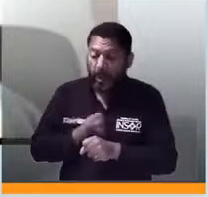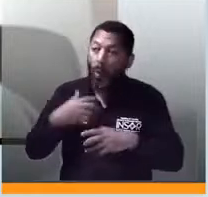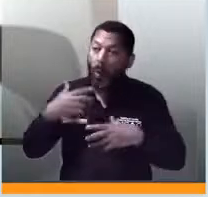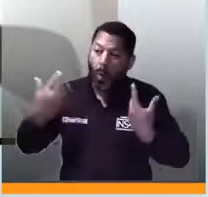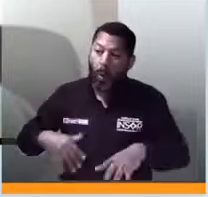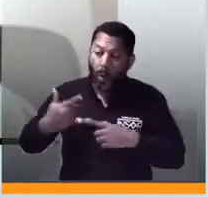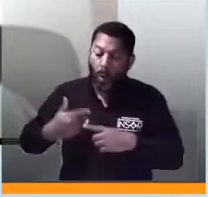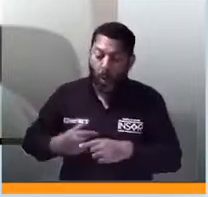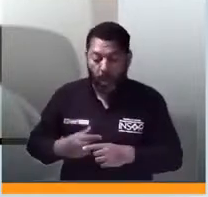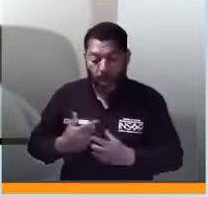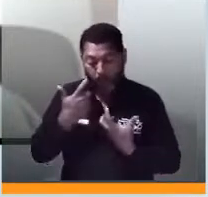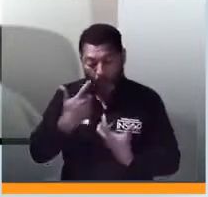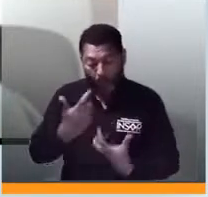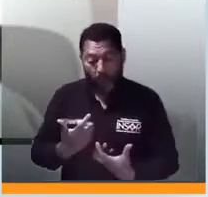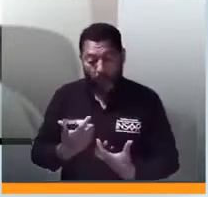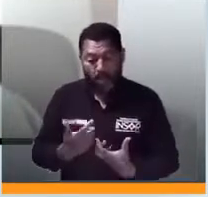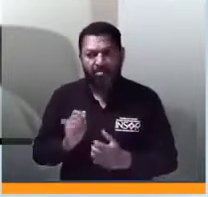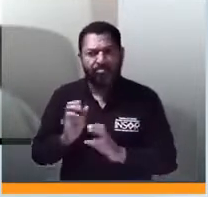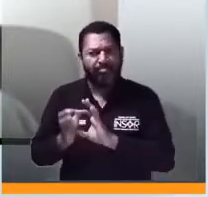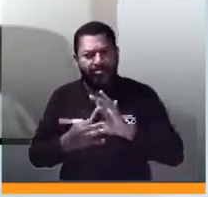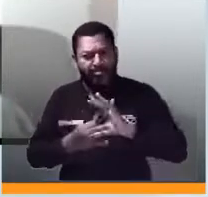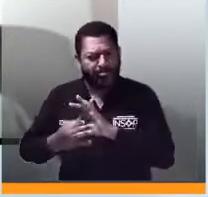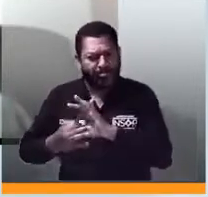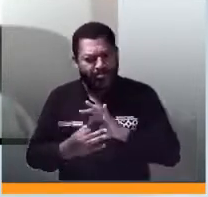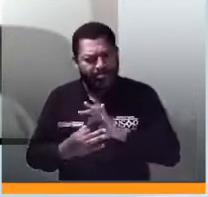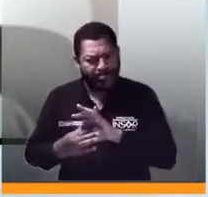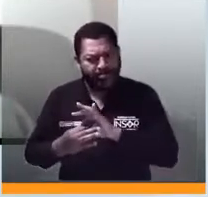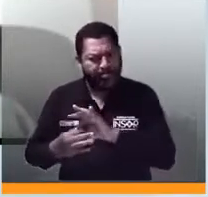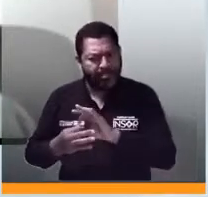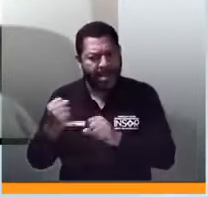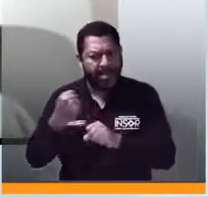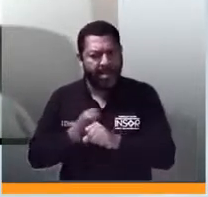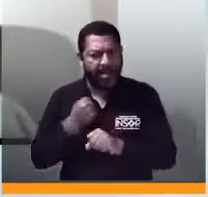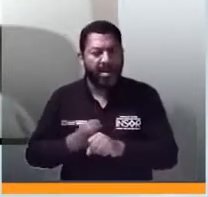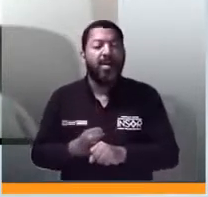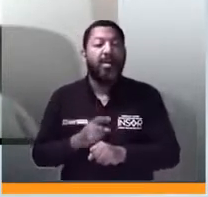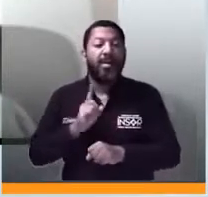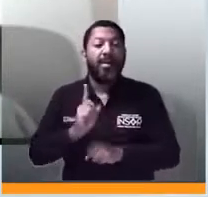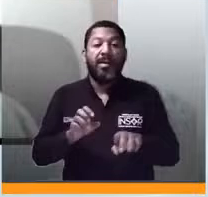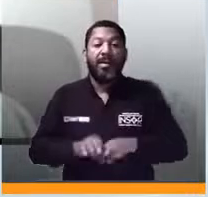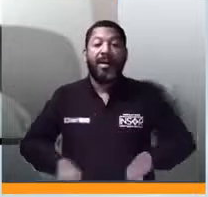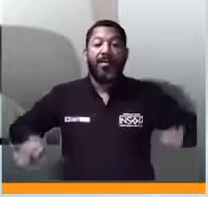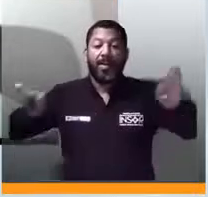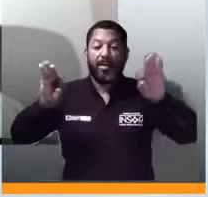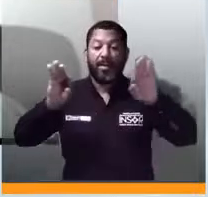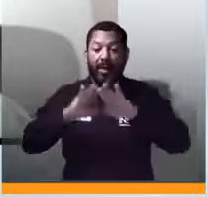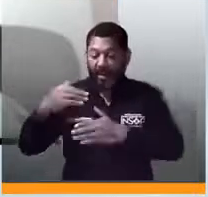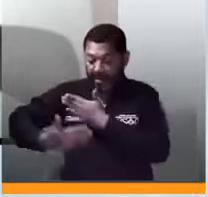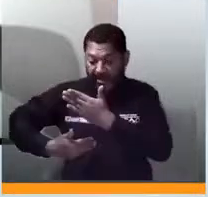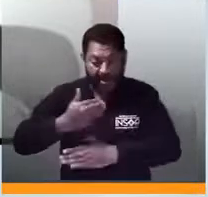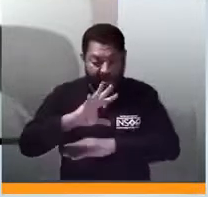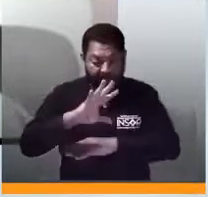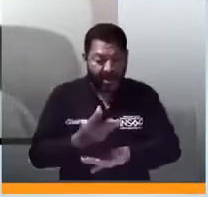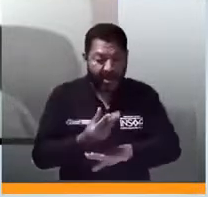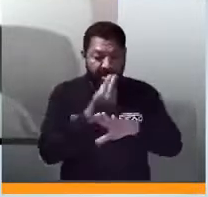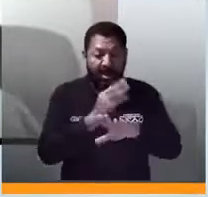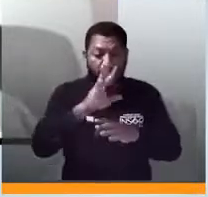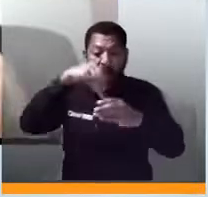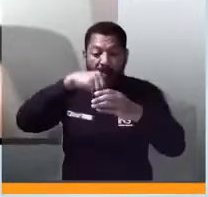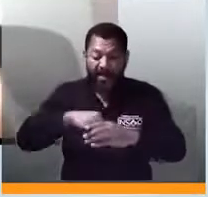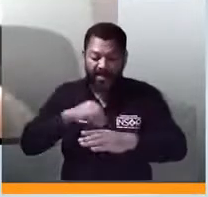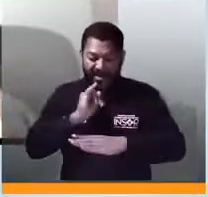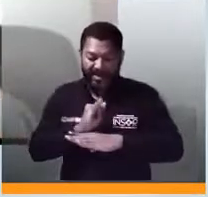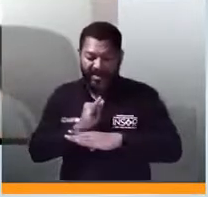colaborativo y de verdad muy, pero muy significativo desde el punto de vista de los resultados de ser